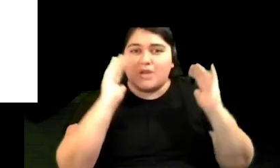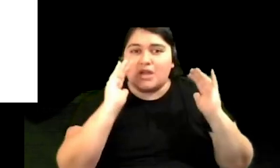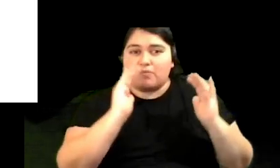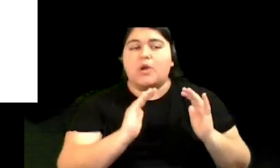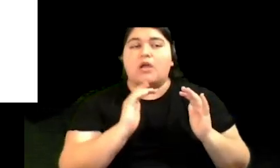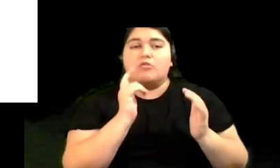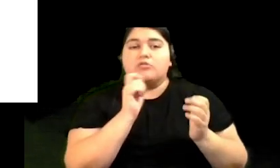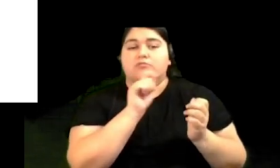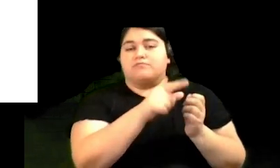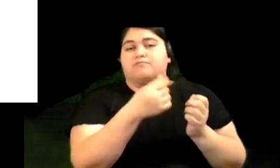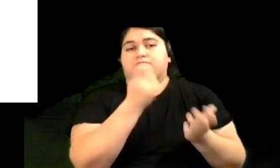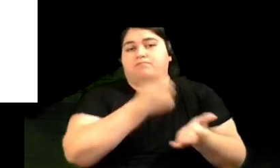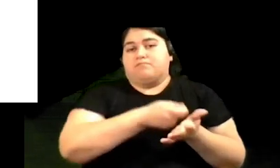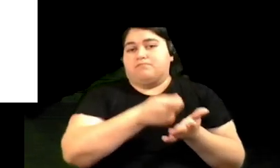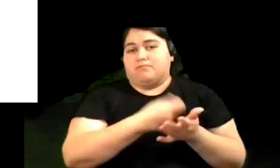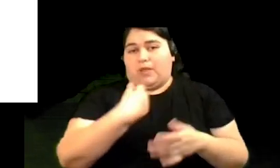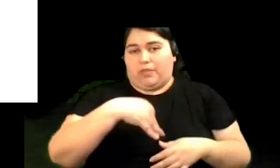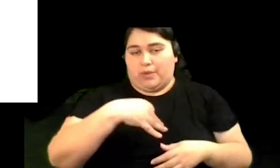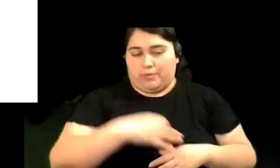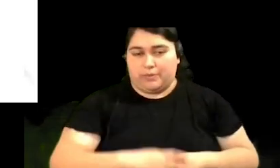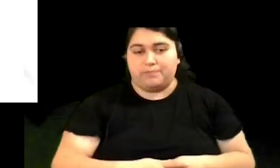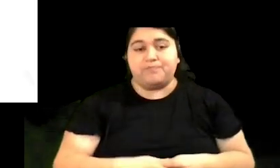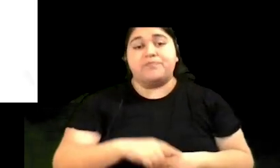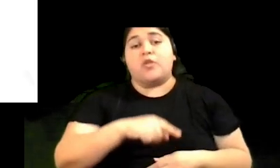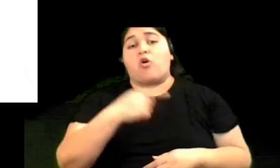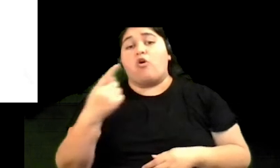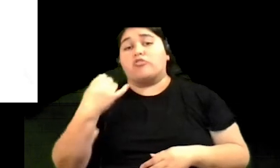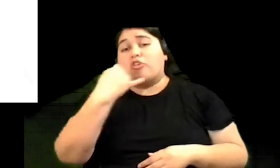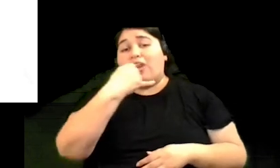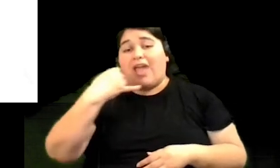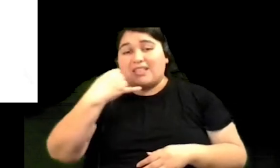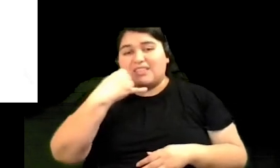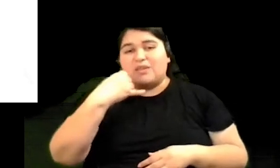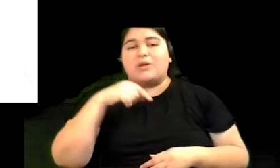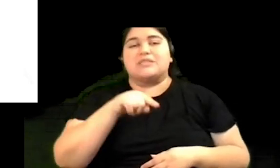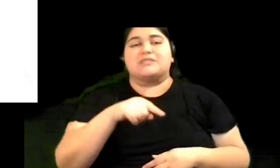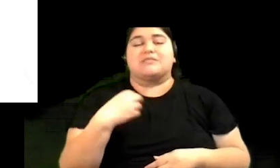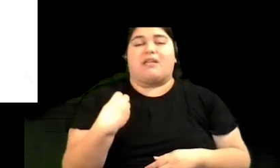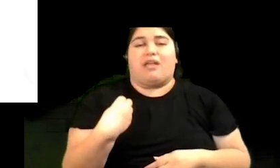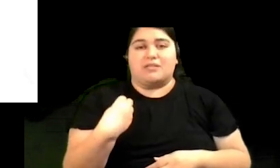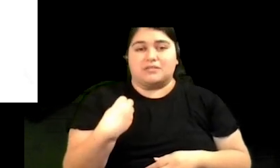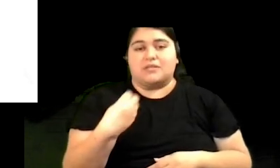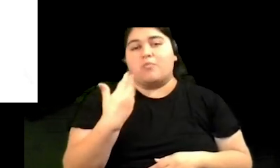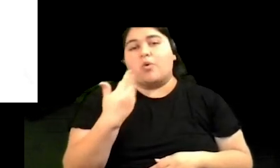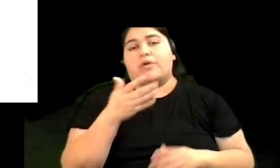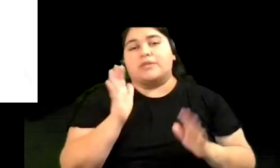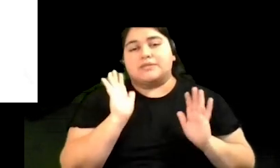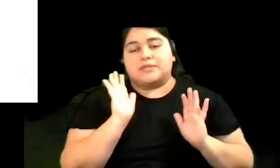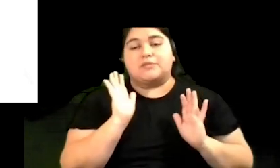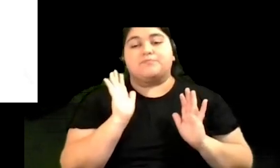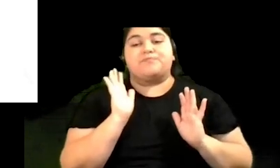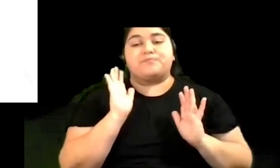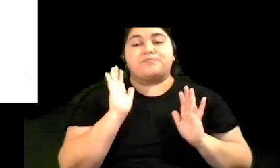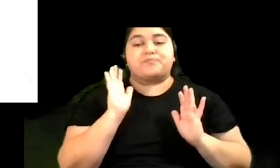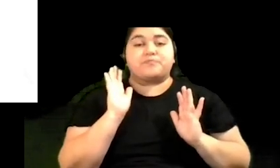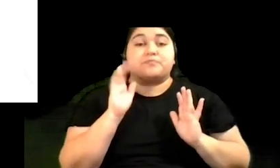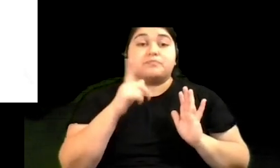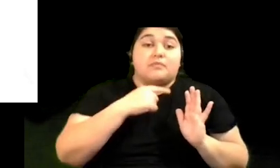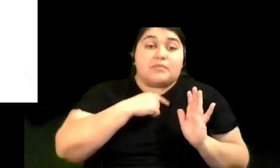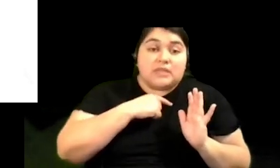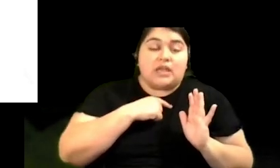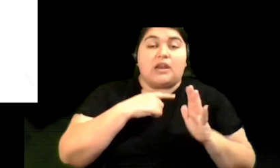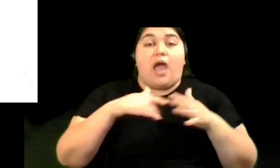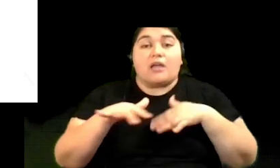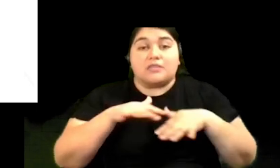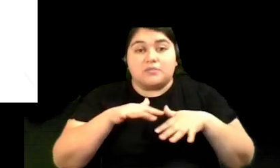importante la contribución especial negativa en el sentido también de que puede darse casos de que sujetos que quieran realizar una actividad